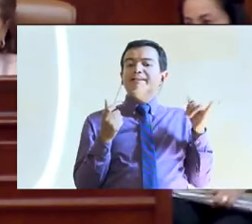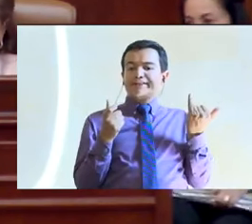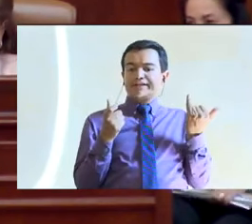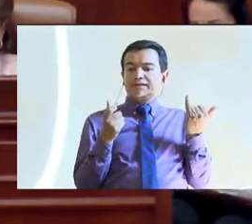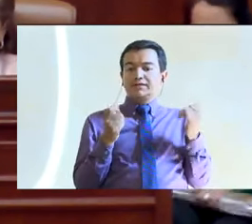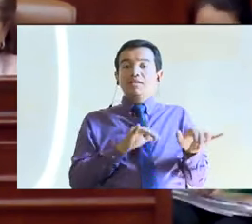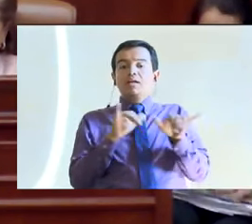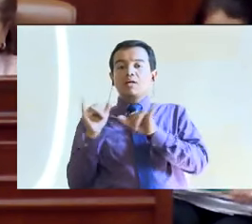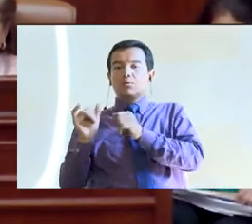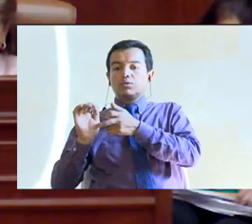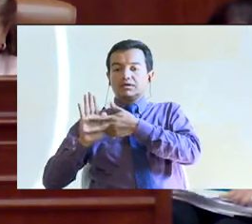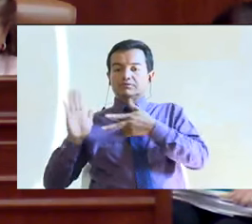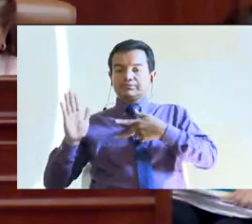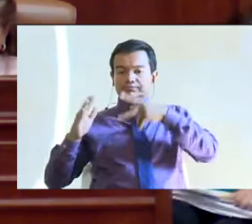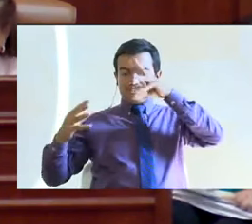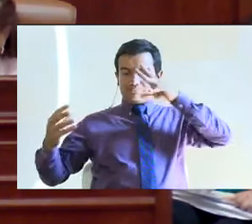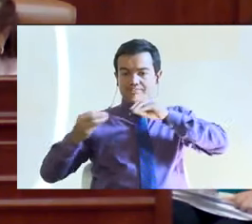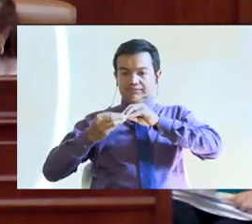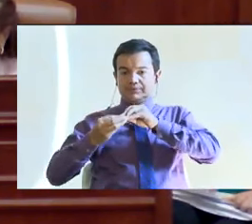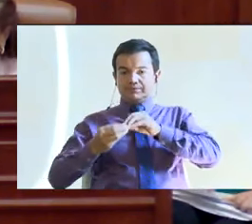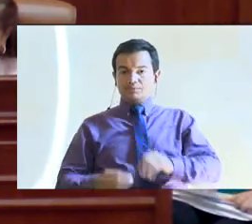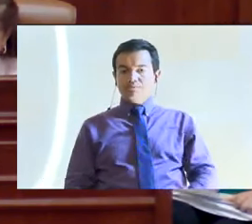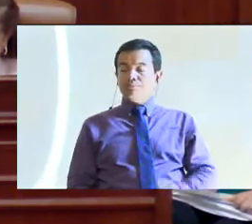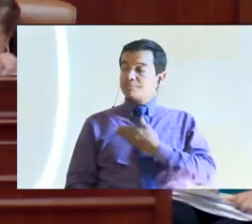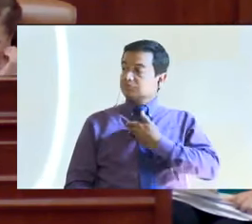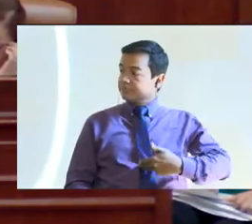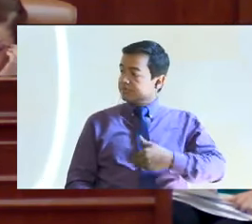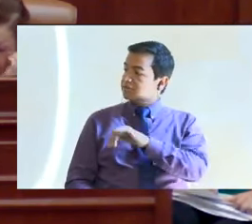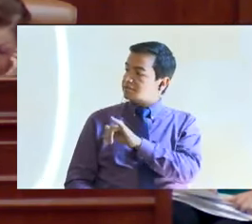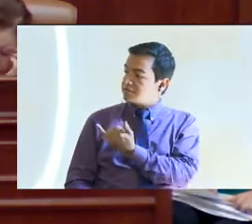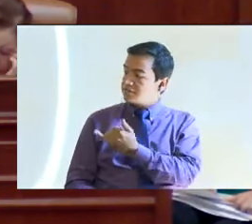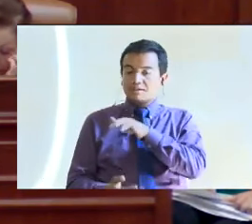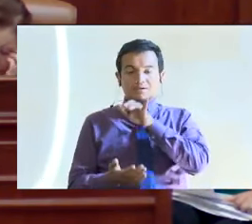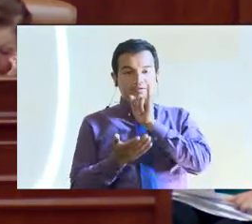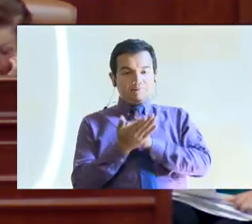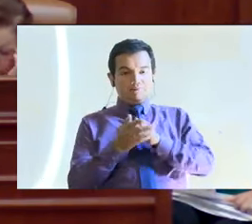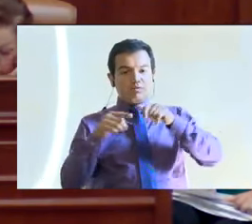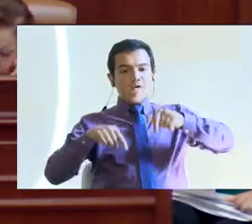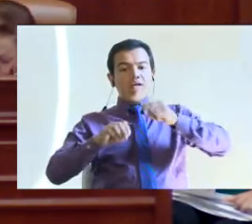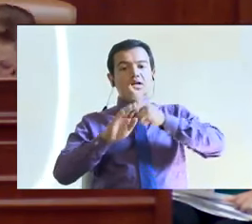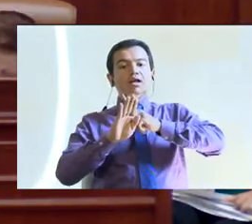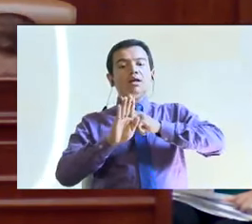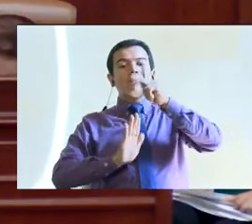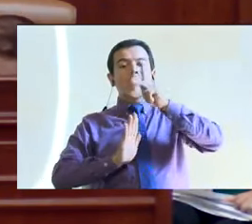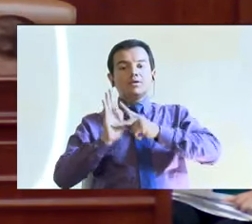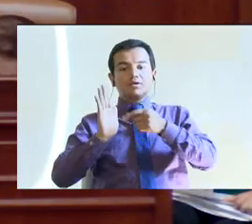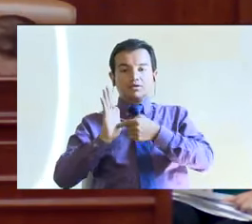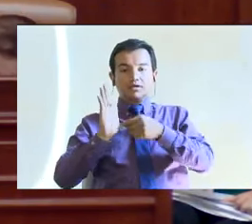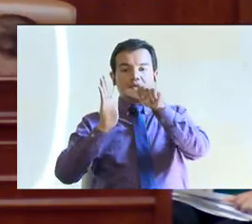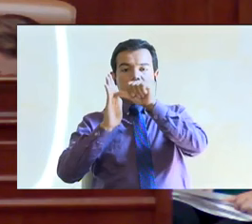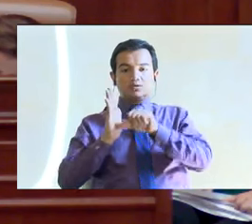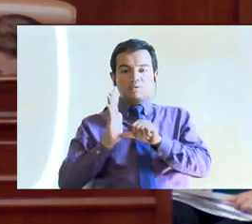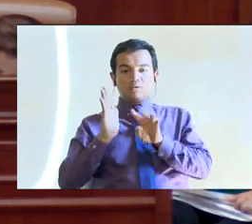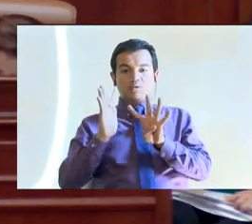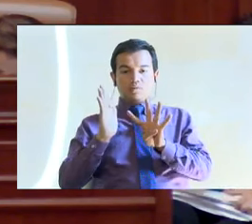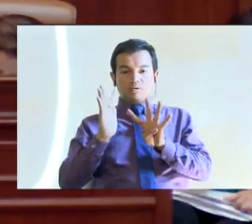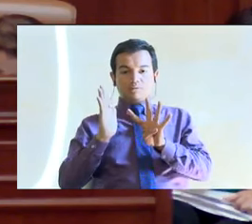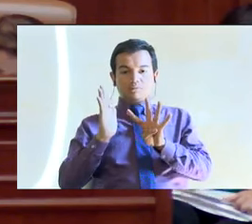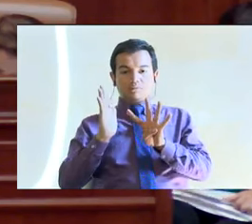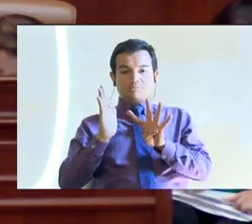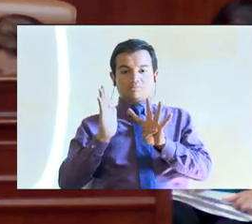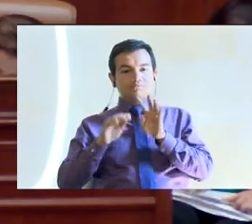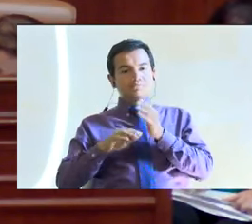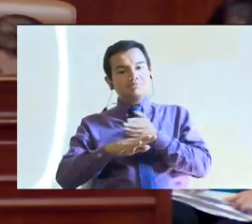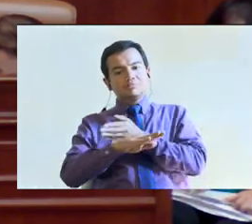ley articulado señor secretario este proyecto consta de cuatro artículos existían